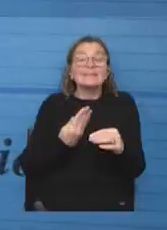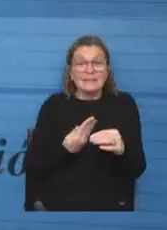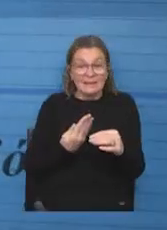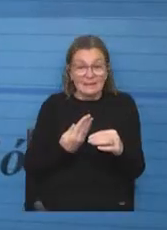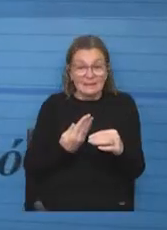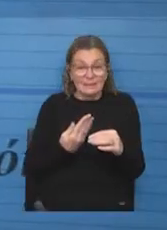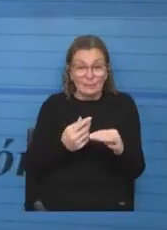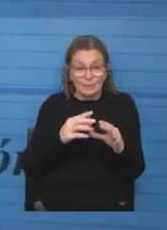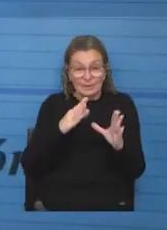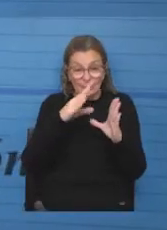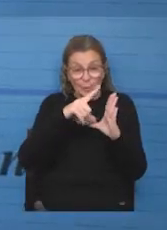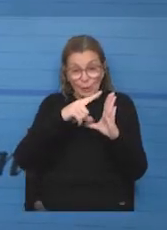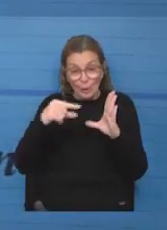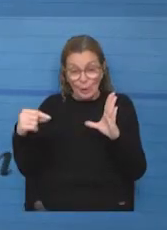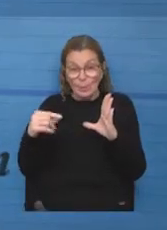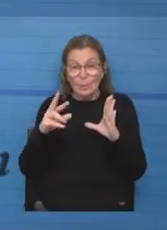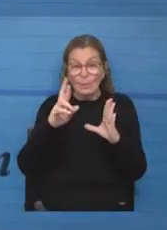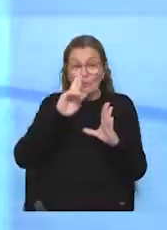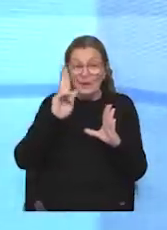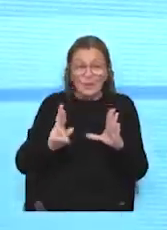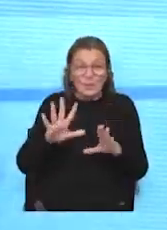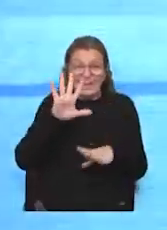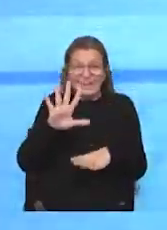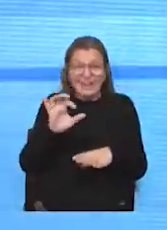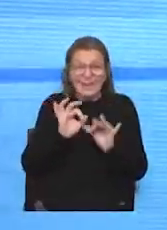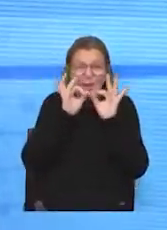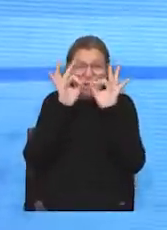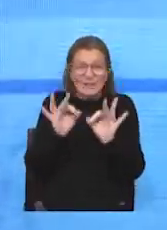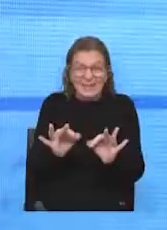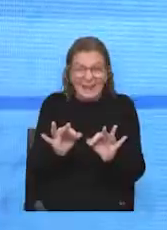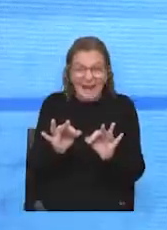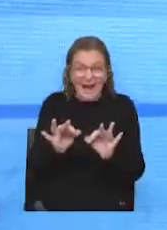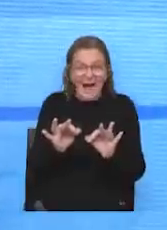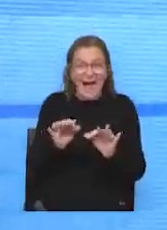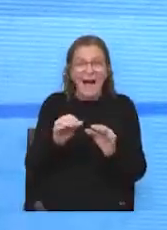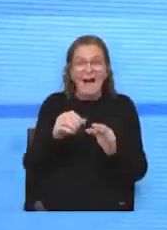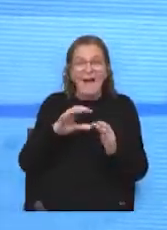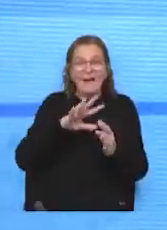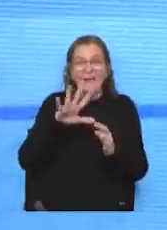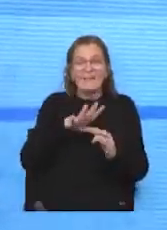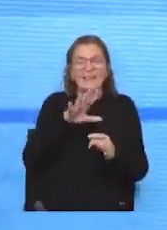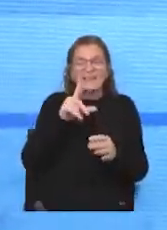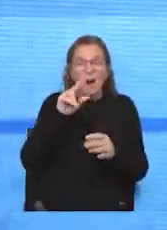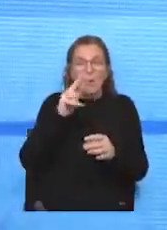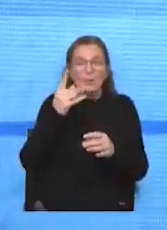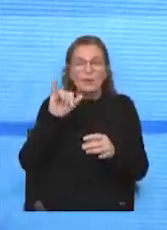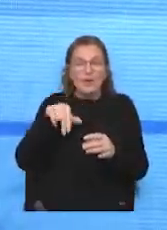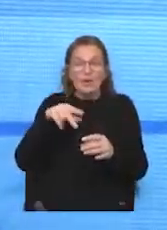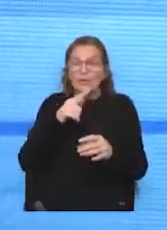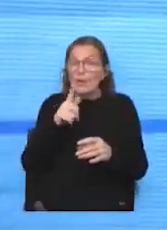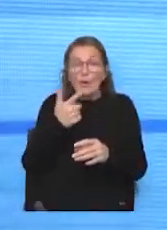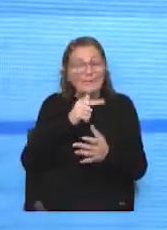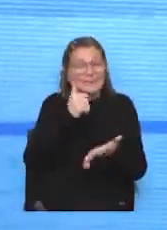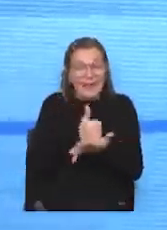el eje central como si fuera la ruta 5 que llega a bón pero no existe ese lado